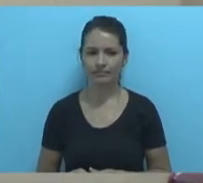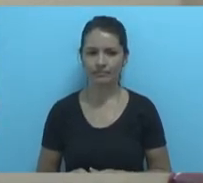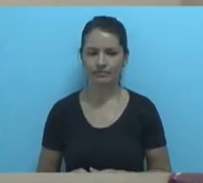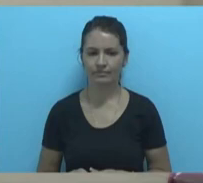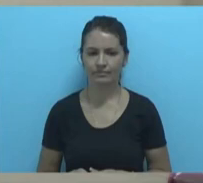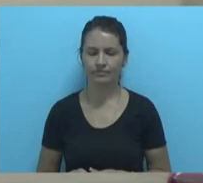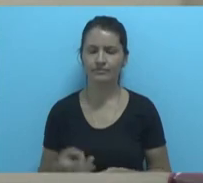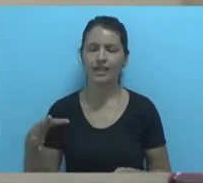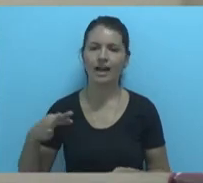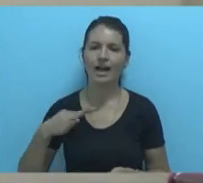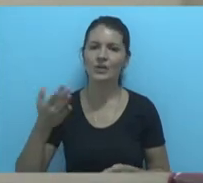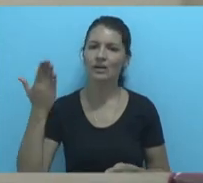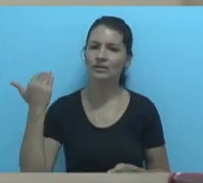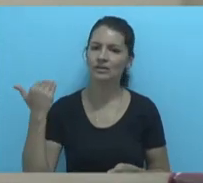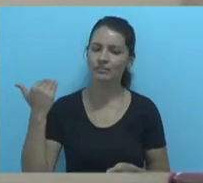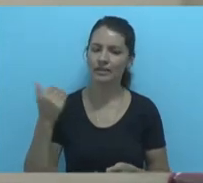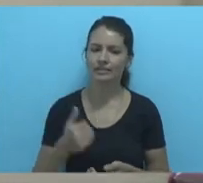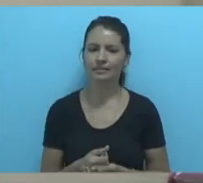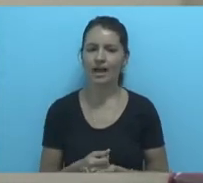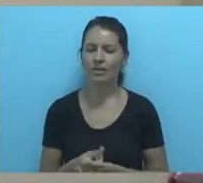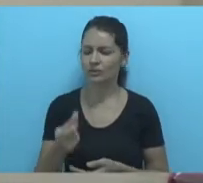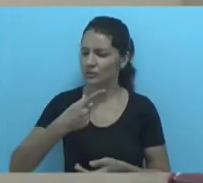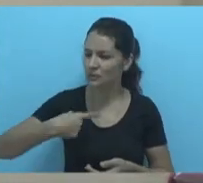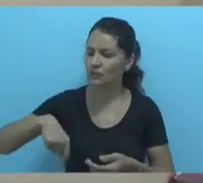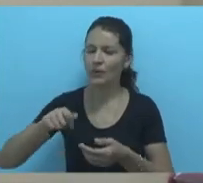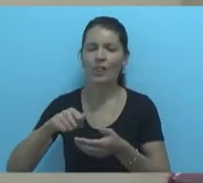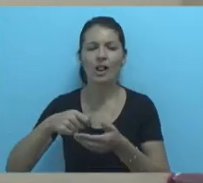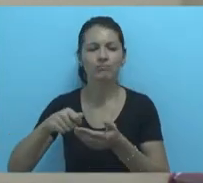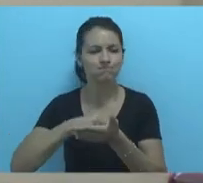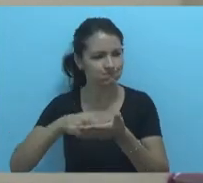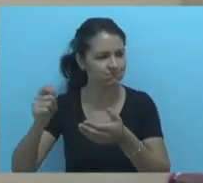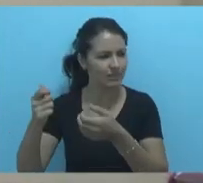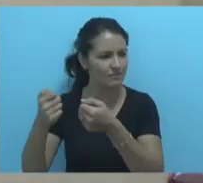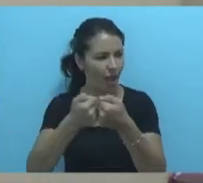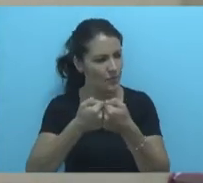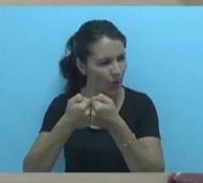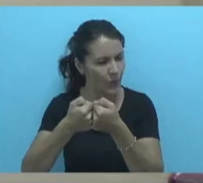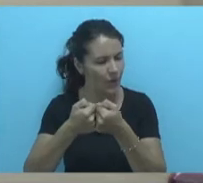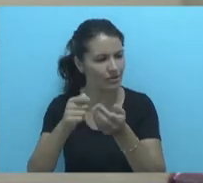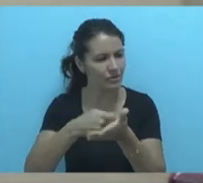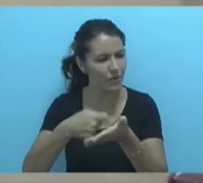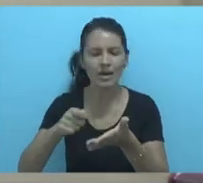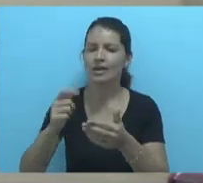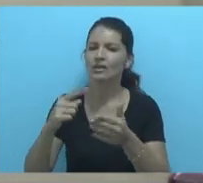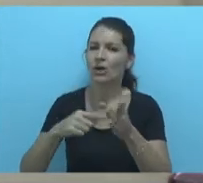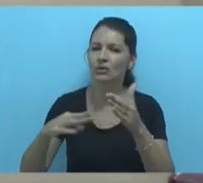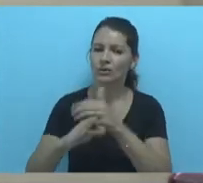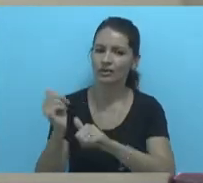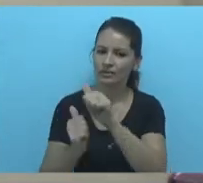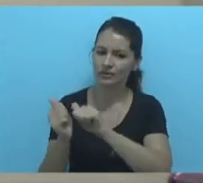Y el año pasado, después de la firma de estos convenios que les comentaba con la Secretaría de Integración Sociourbana y ya